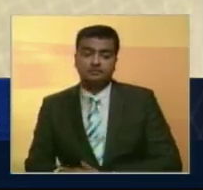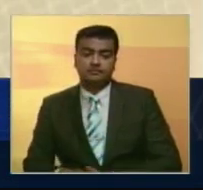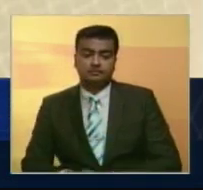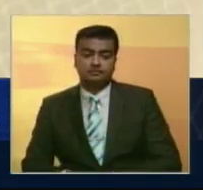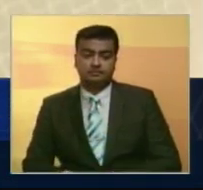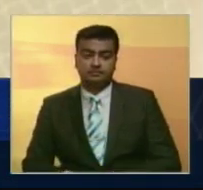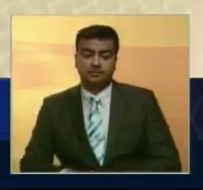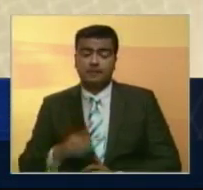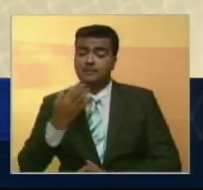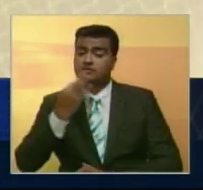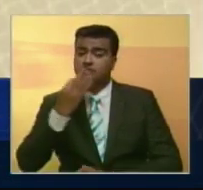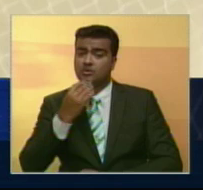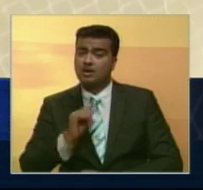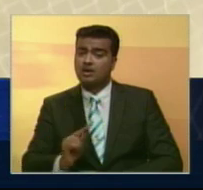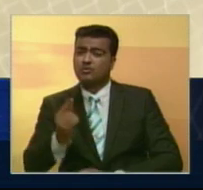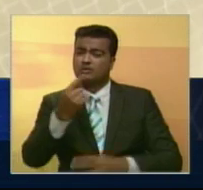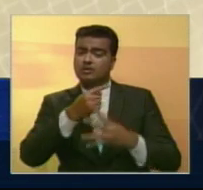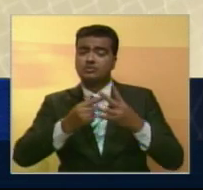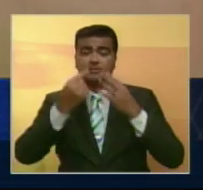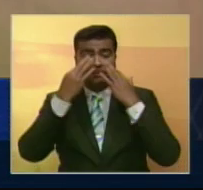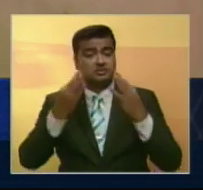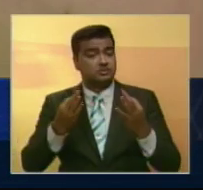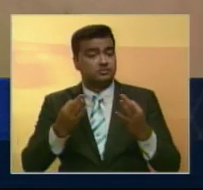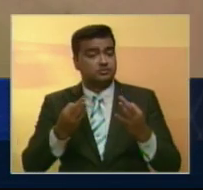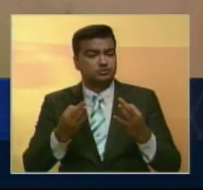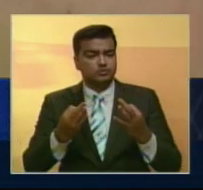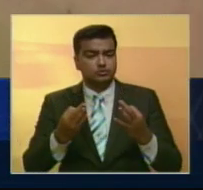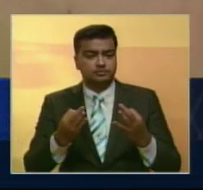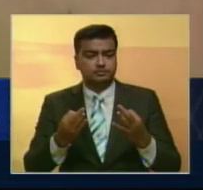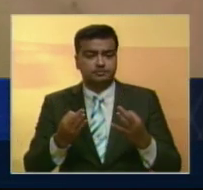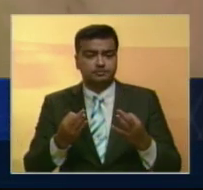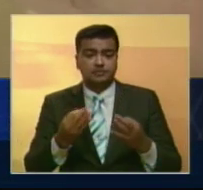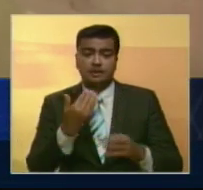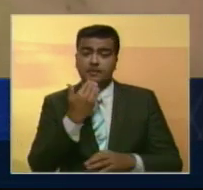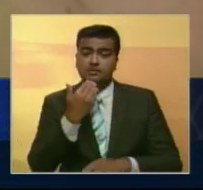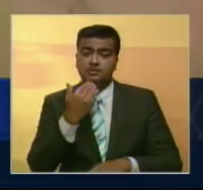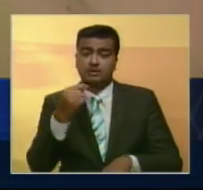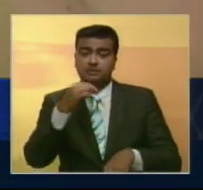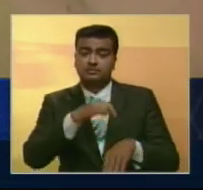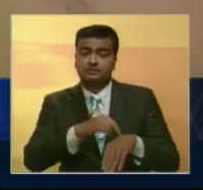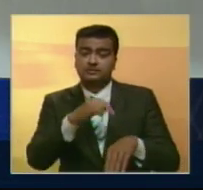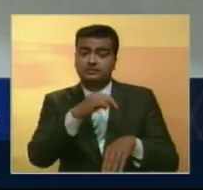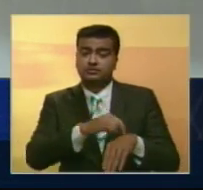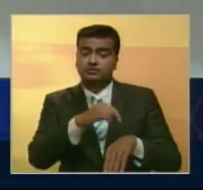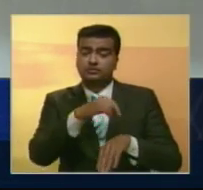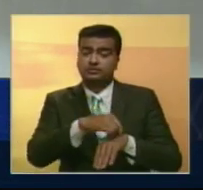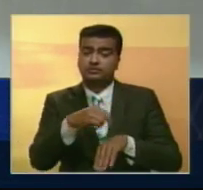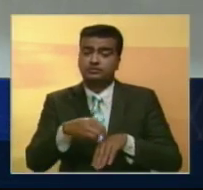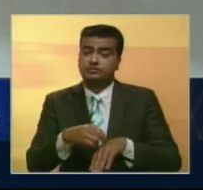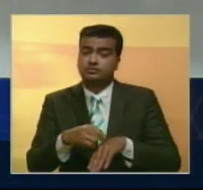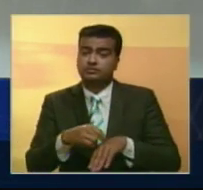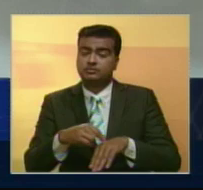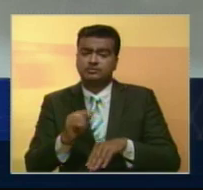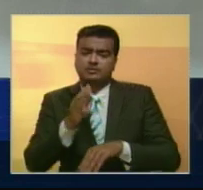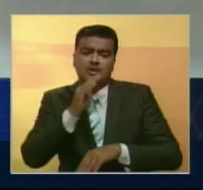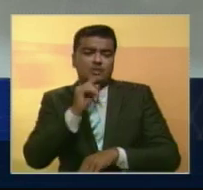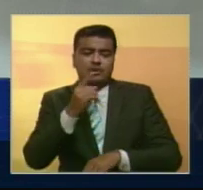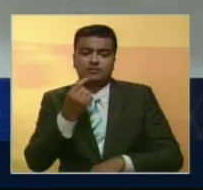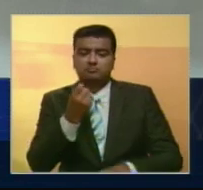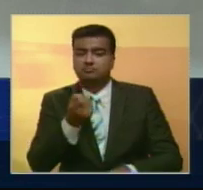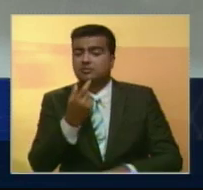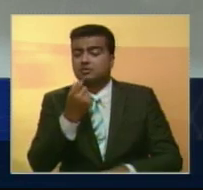doctor aseguró que la única medida de prevención ante el virus es evitar las picaduras de zancudos y destacó que no existe un